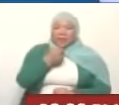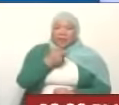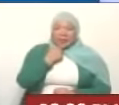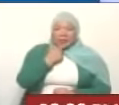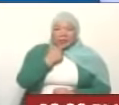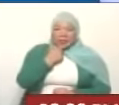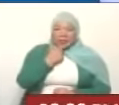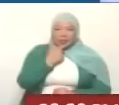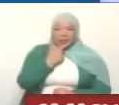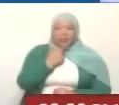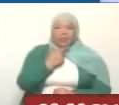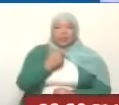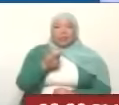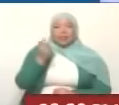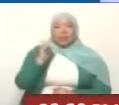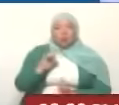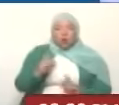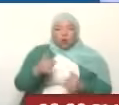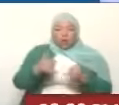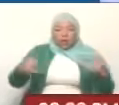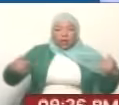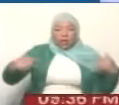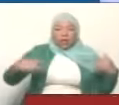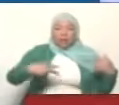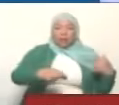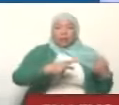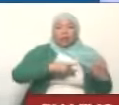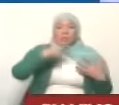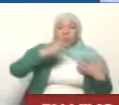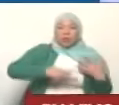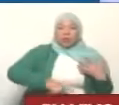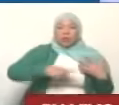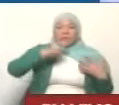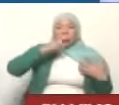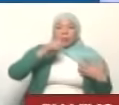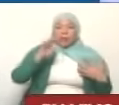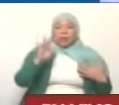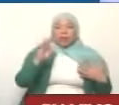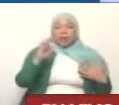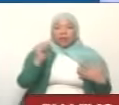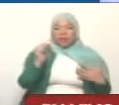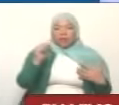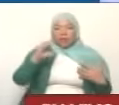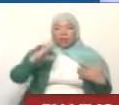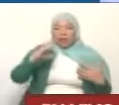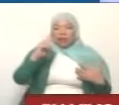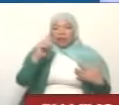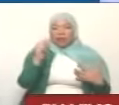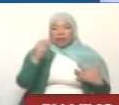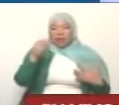espectacular. Ayer se inauguró el programa Factor M.